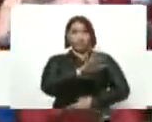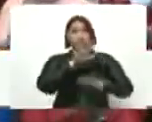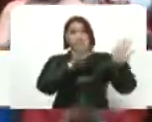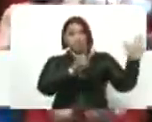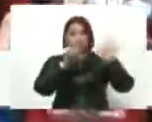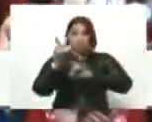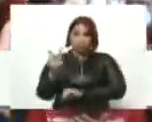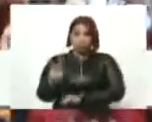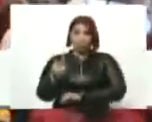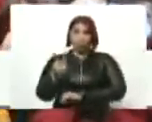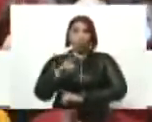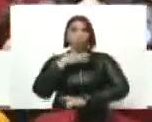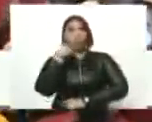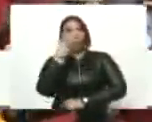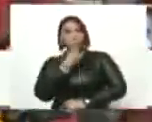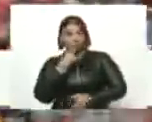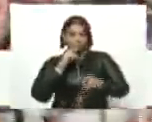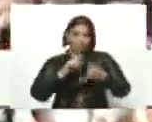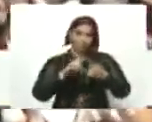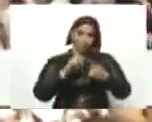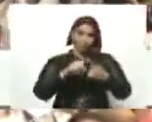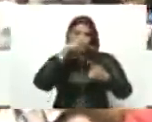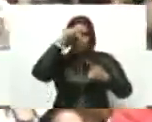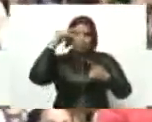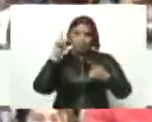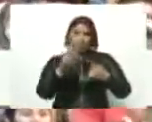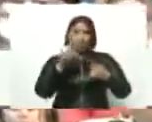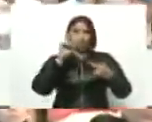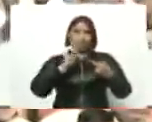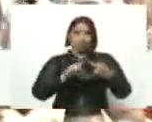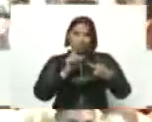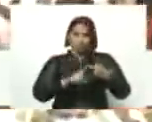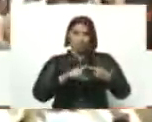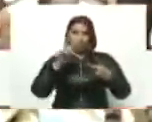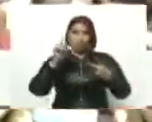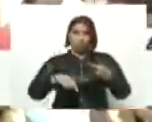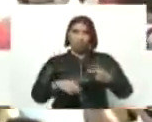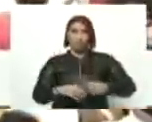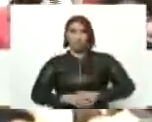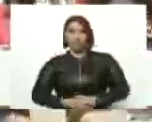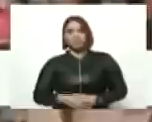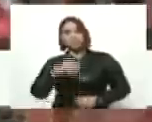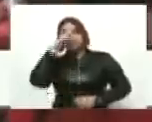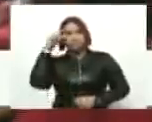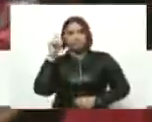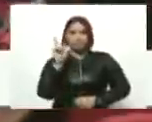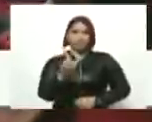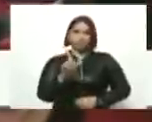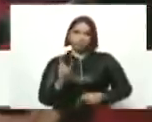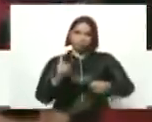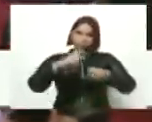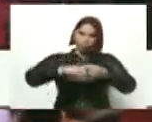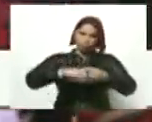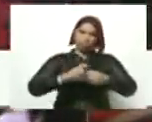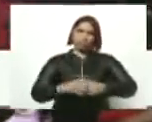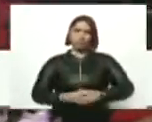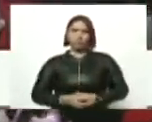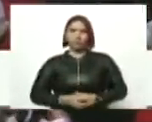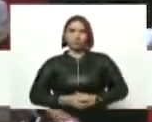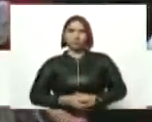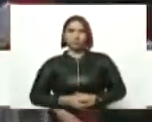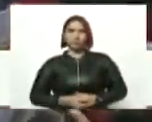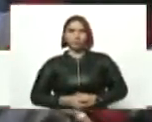1.572 entre jóvenes de la JPSUV y de el Partido Socialista Unido de Venezuela.